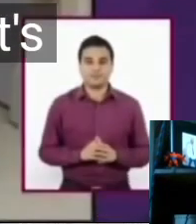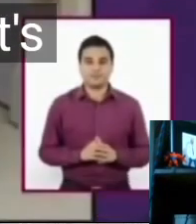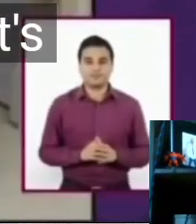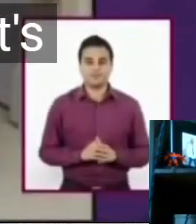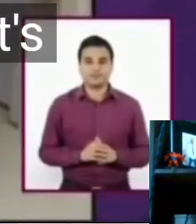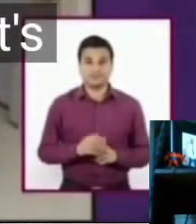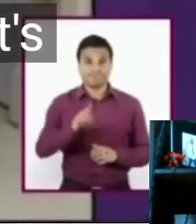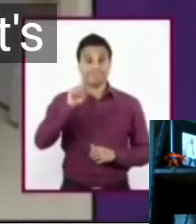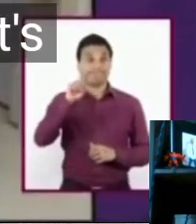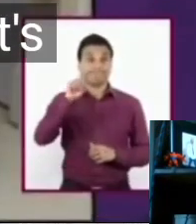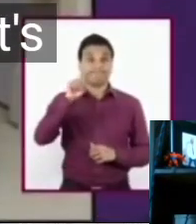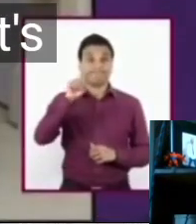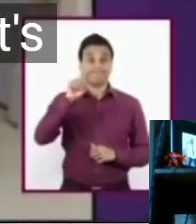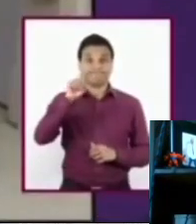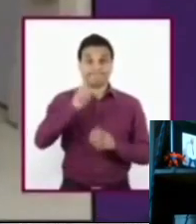ahora